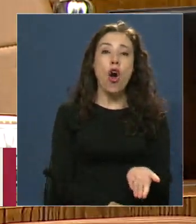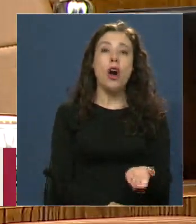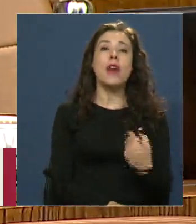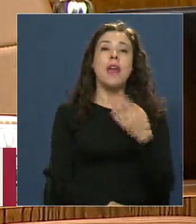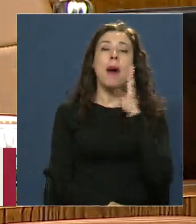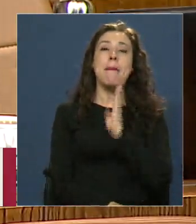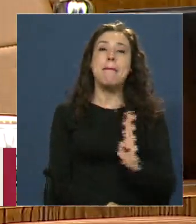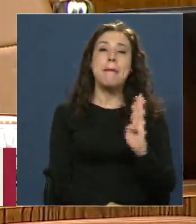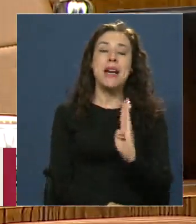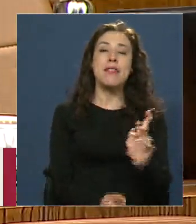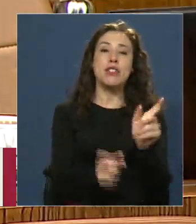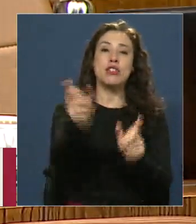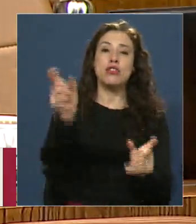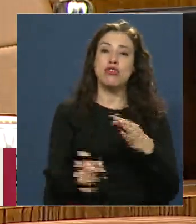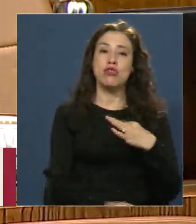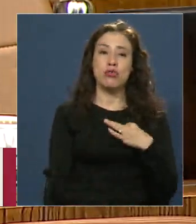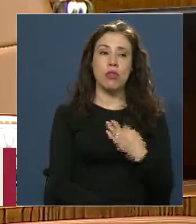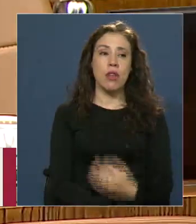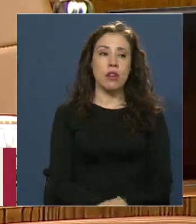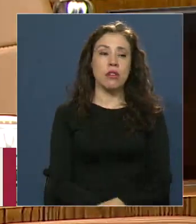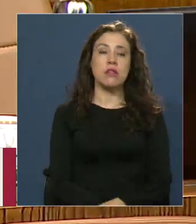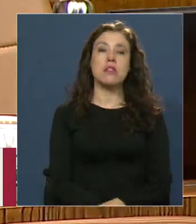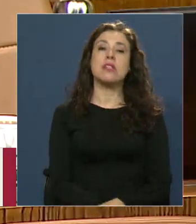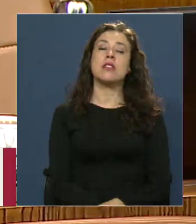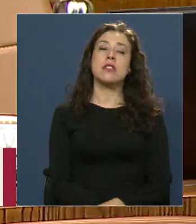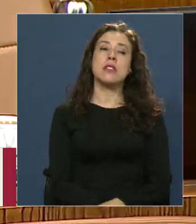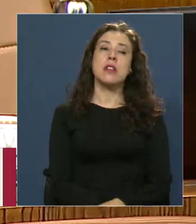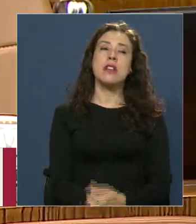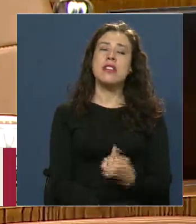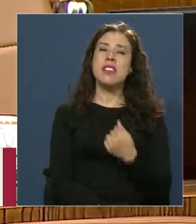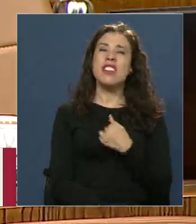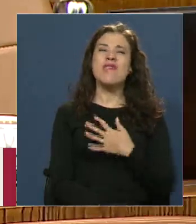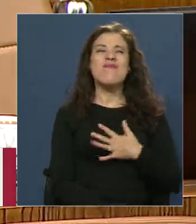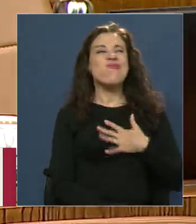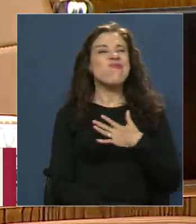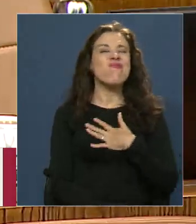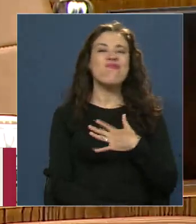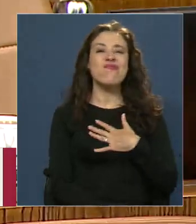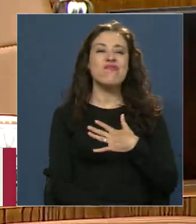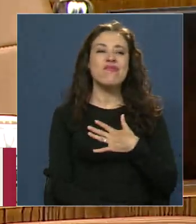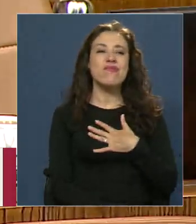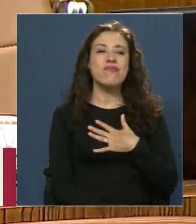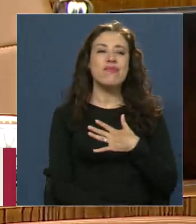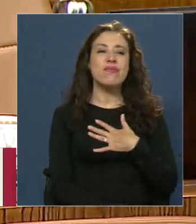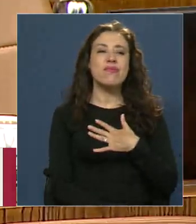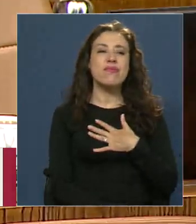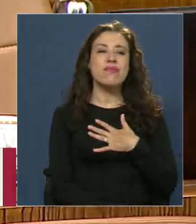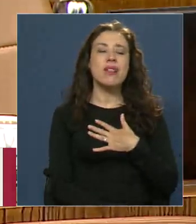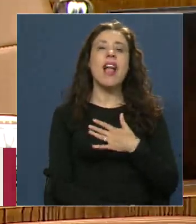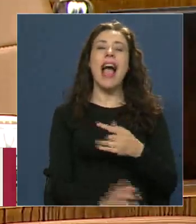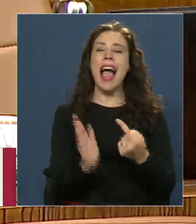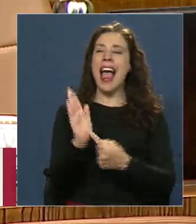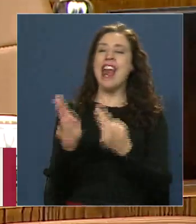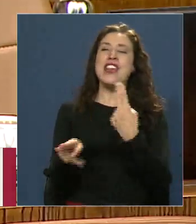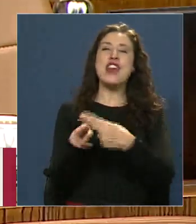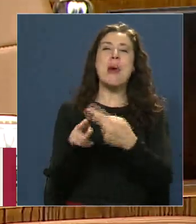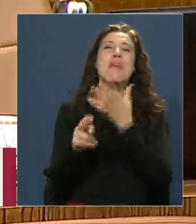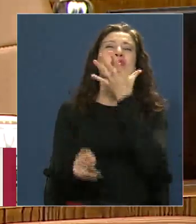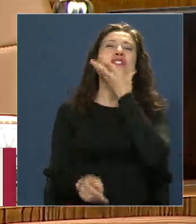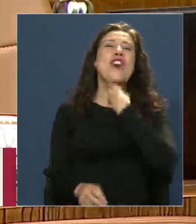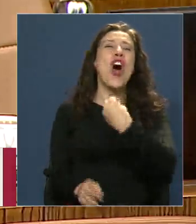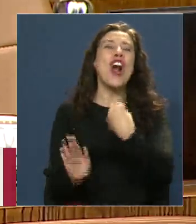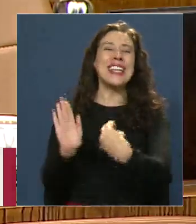esforzados conciudadanos? De manera que me quedé con la sensación de que me habían dado un título bonito,